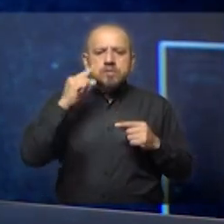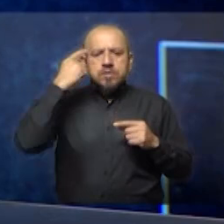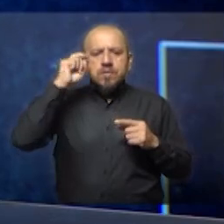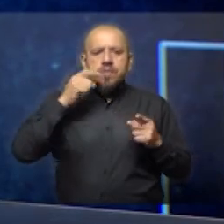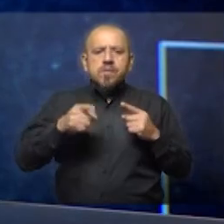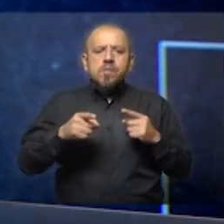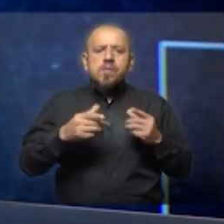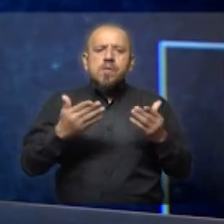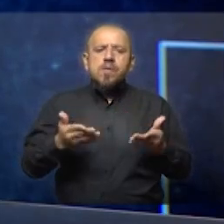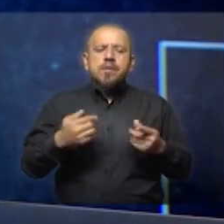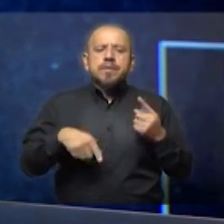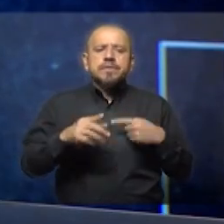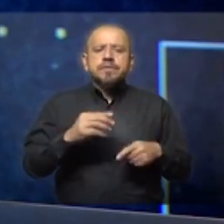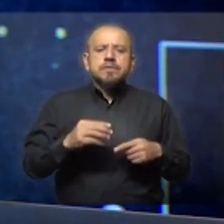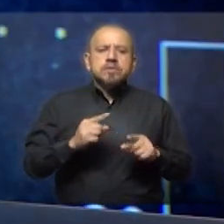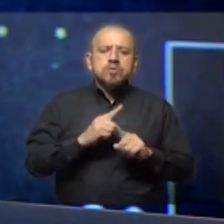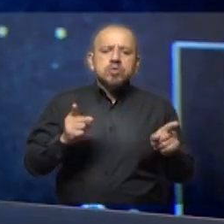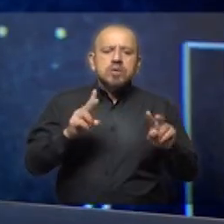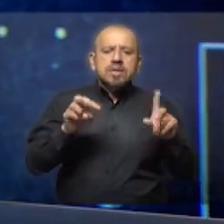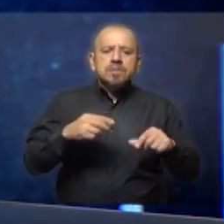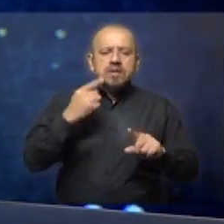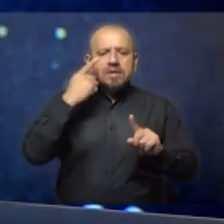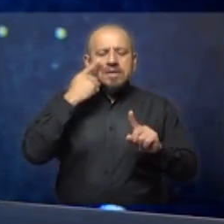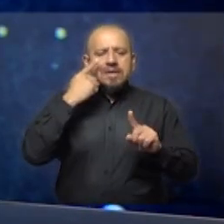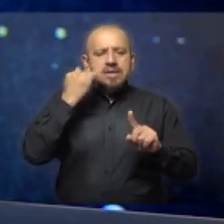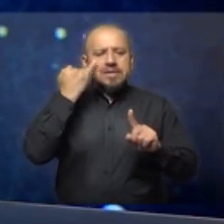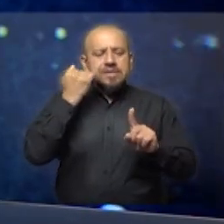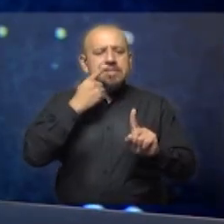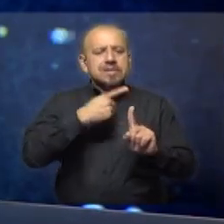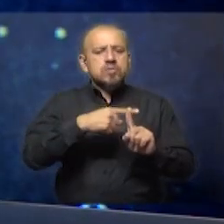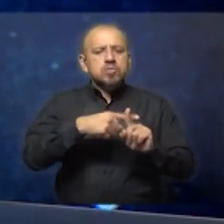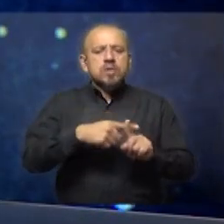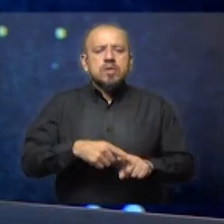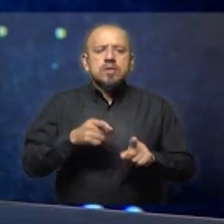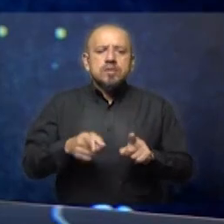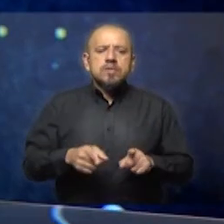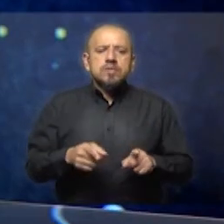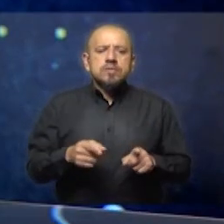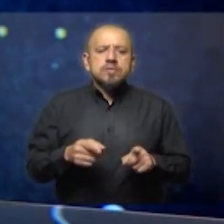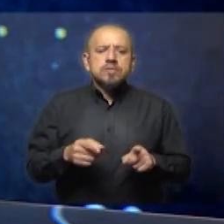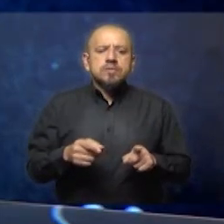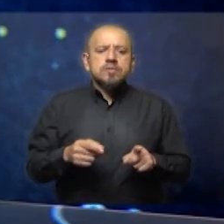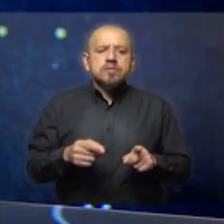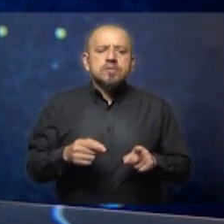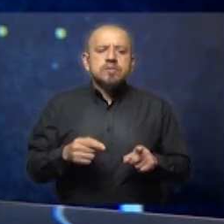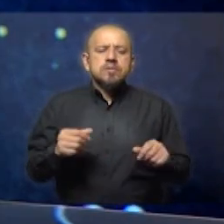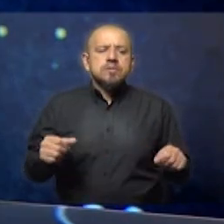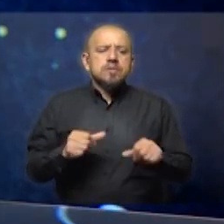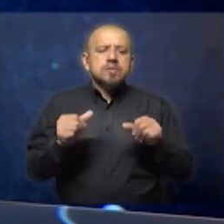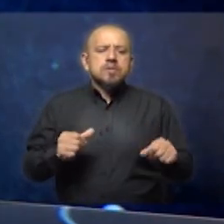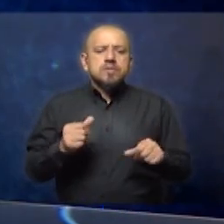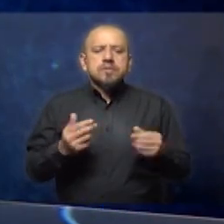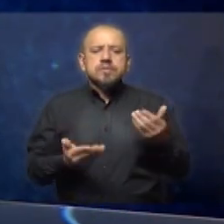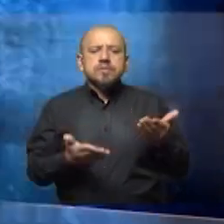de irregularidad sexual y perfectamente logra este analizar